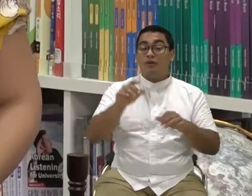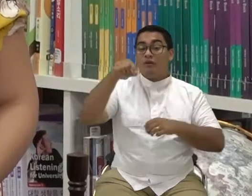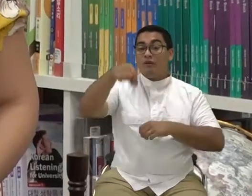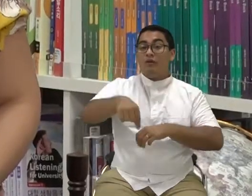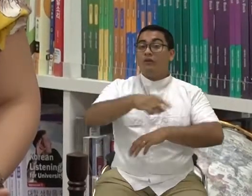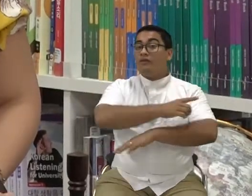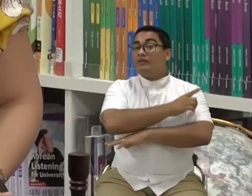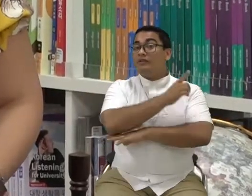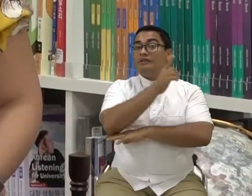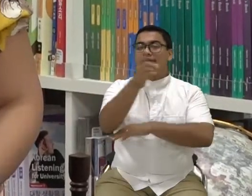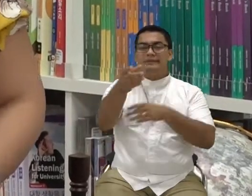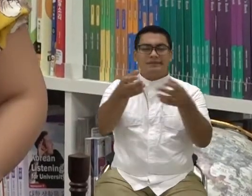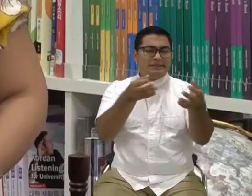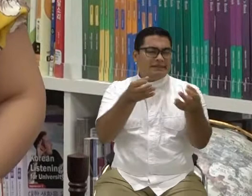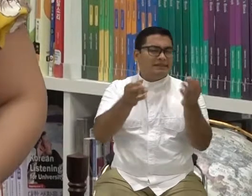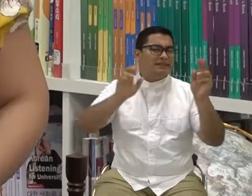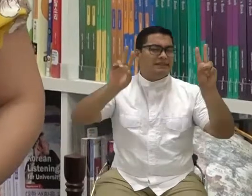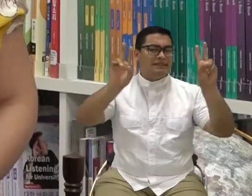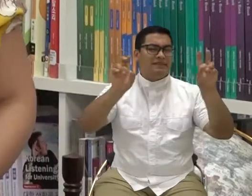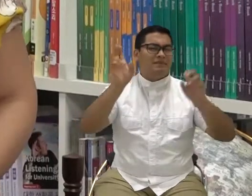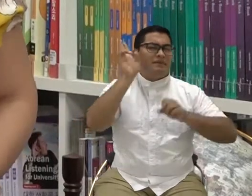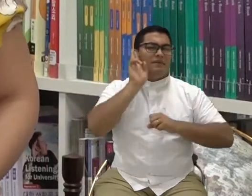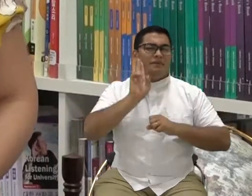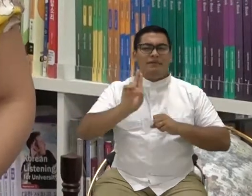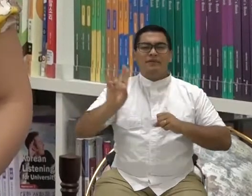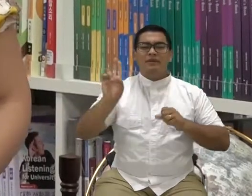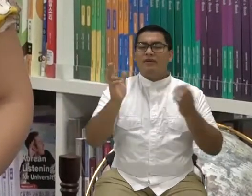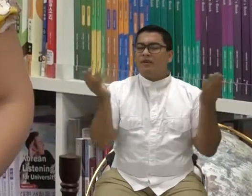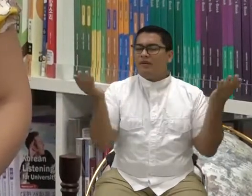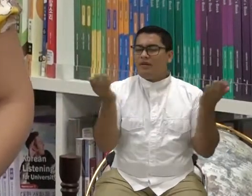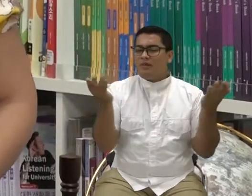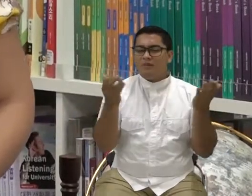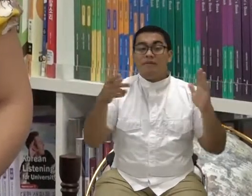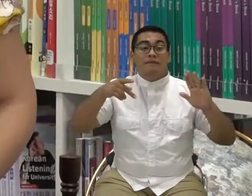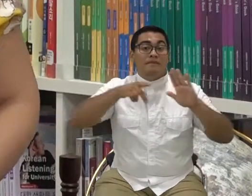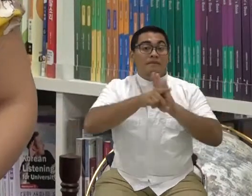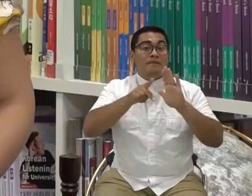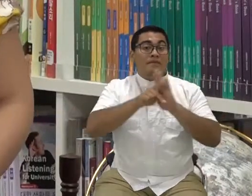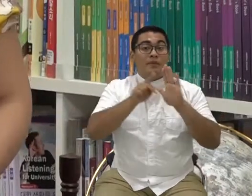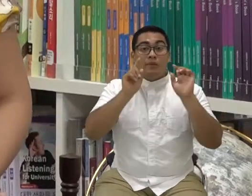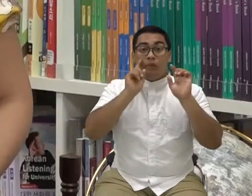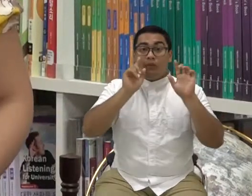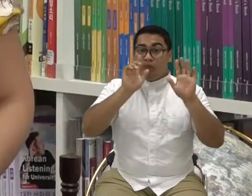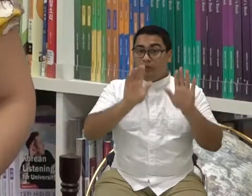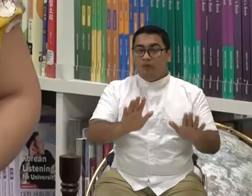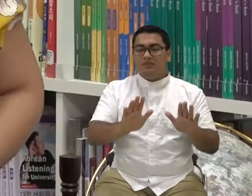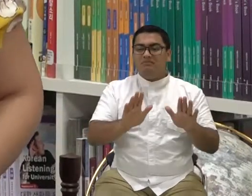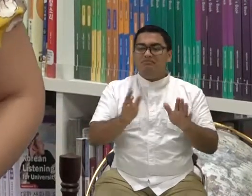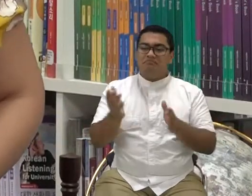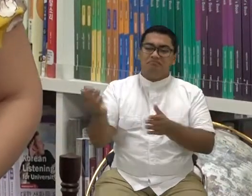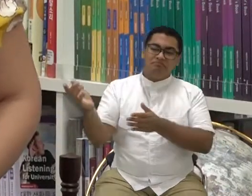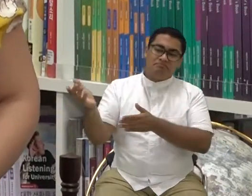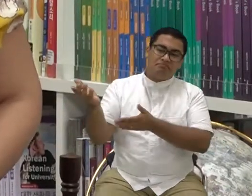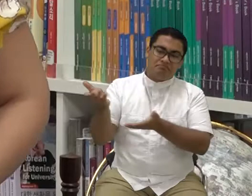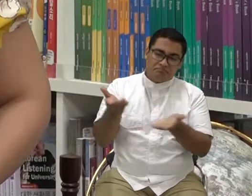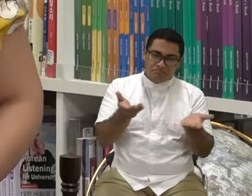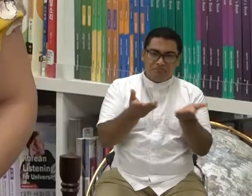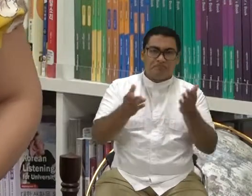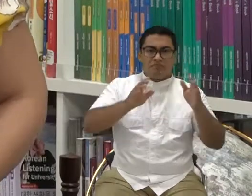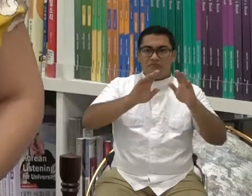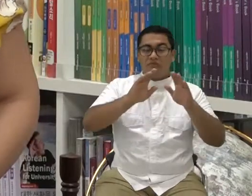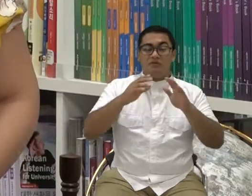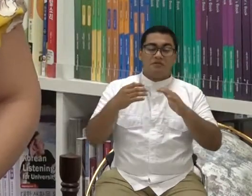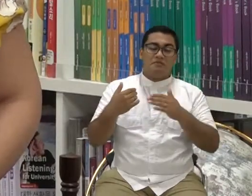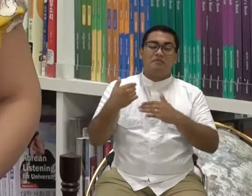de la Extensión Universitaria de Educación Superior en el tema de la gestión integral del riesgo. Para ello nos estarán acompañando nuestras